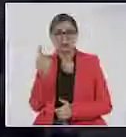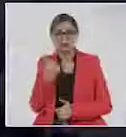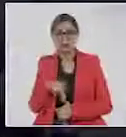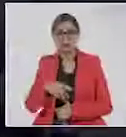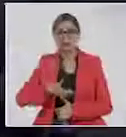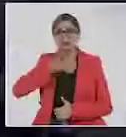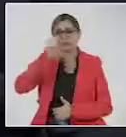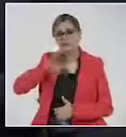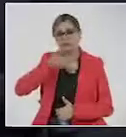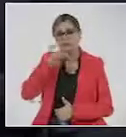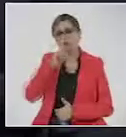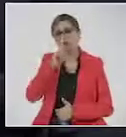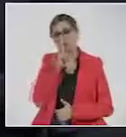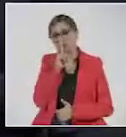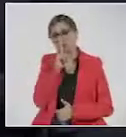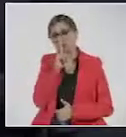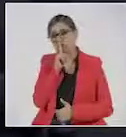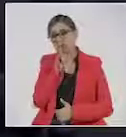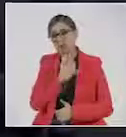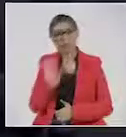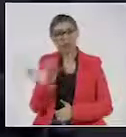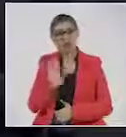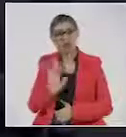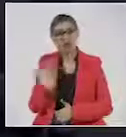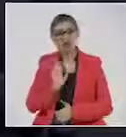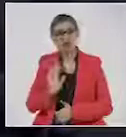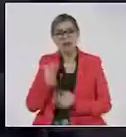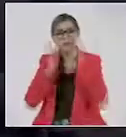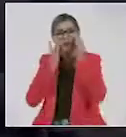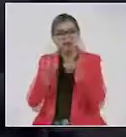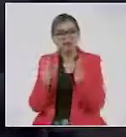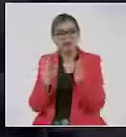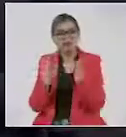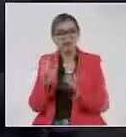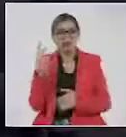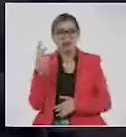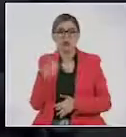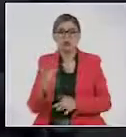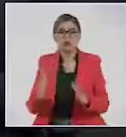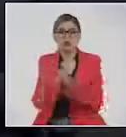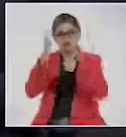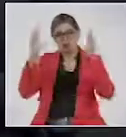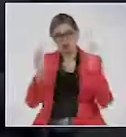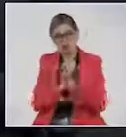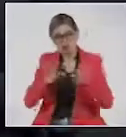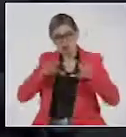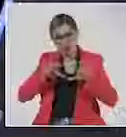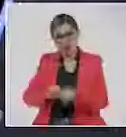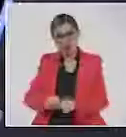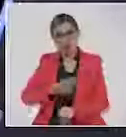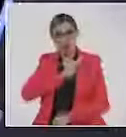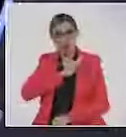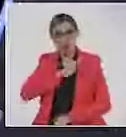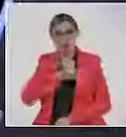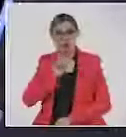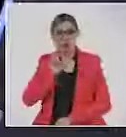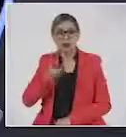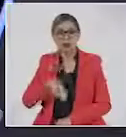Se había dejado de hacer toda la jugada de tastuanes desde los tiempos de la conquista y fue de don Miguel, el tastuán mayor